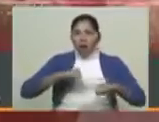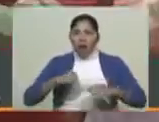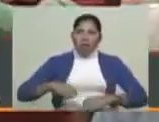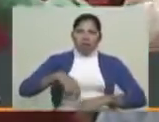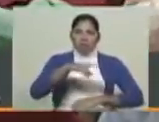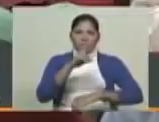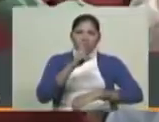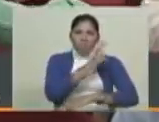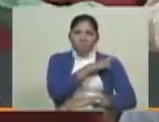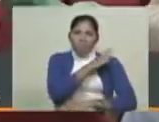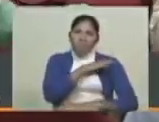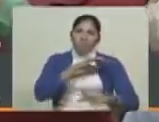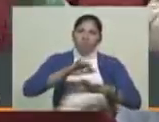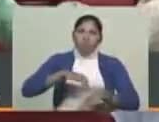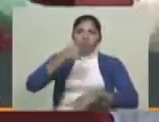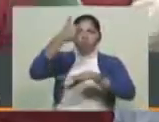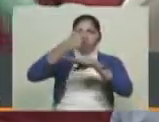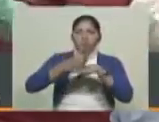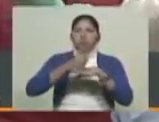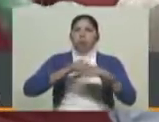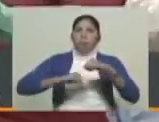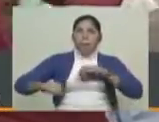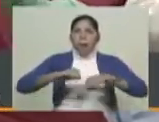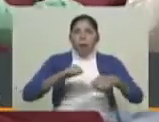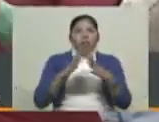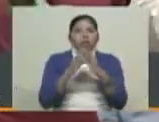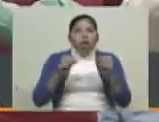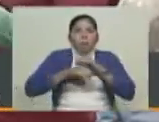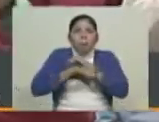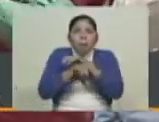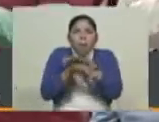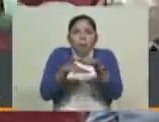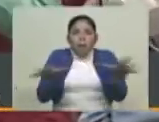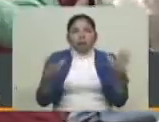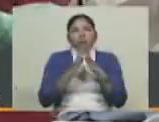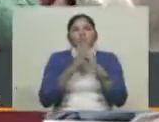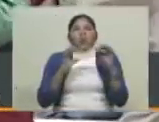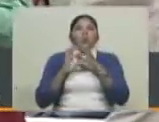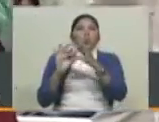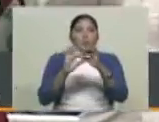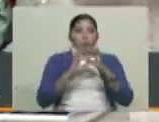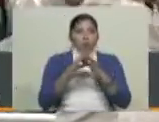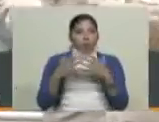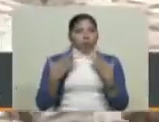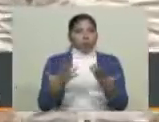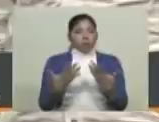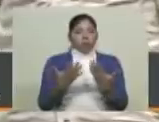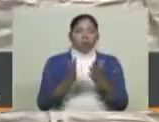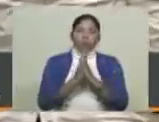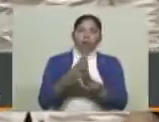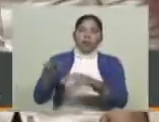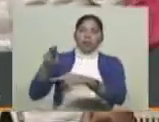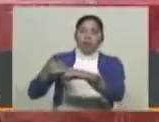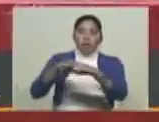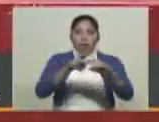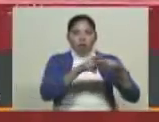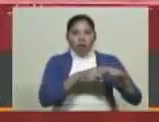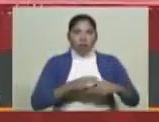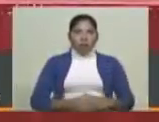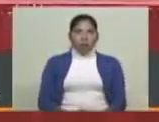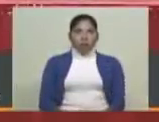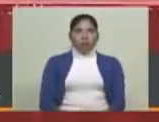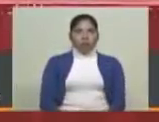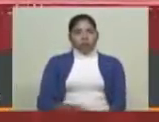en la dirección y en la ejecución. Vamos a desplegarnos todos. Siéntese, por favor. Y digo esto